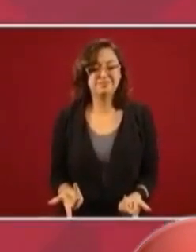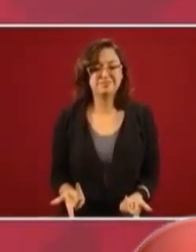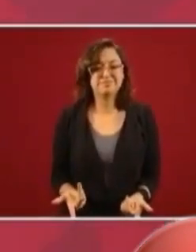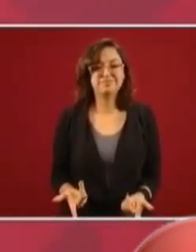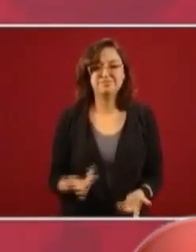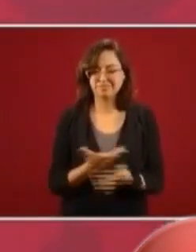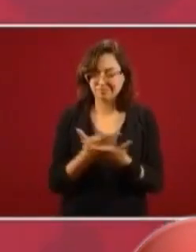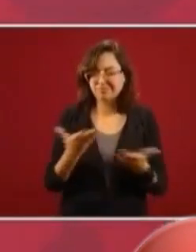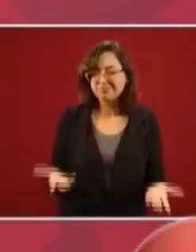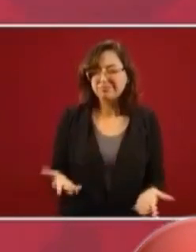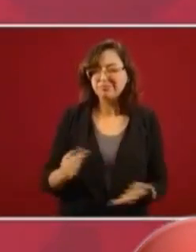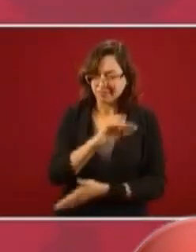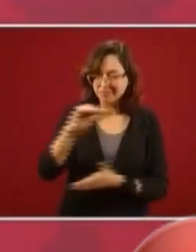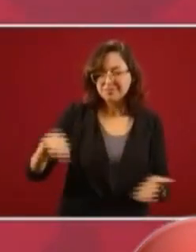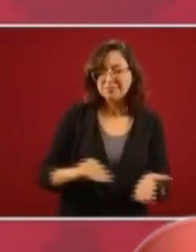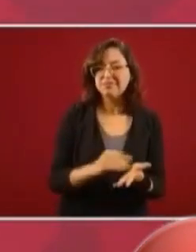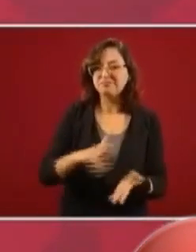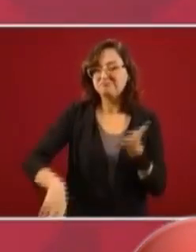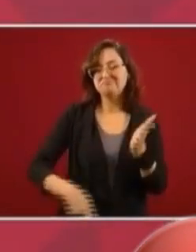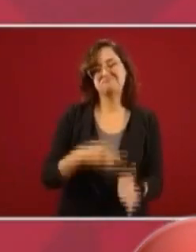iban a cambiar